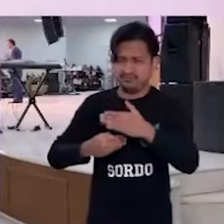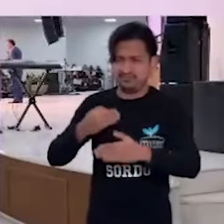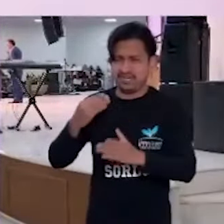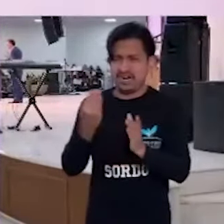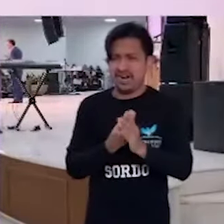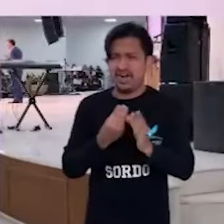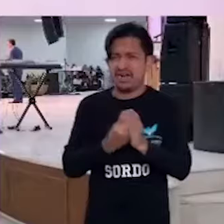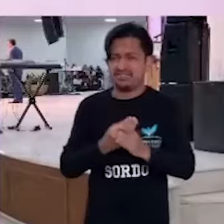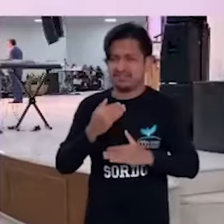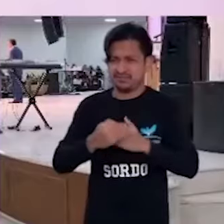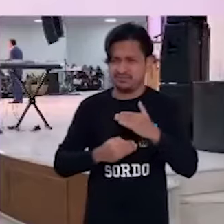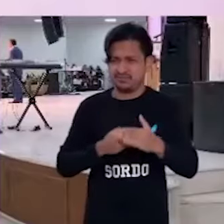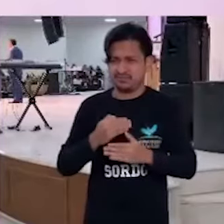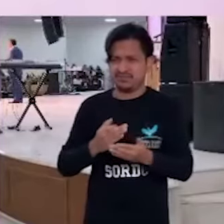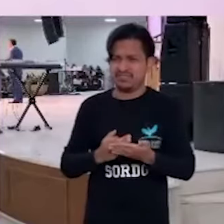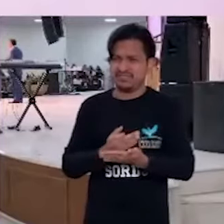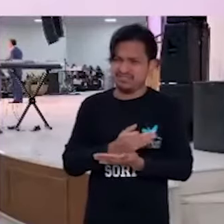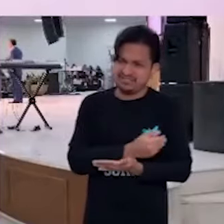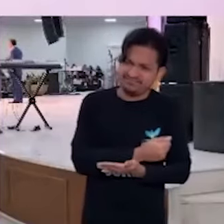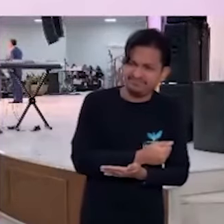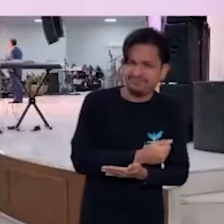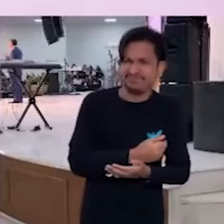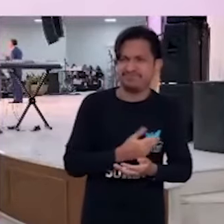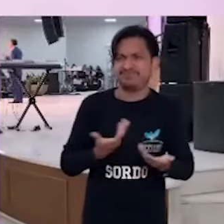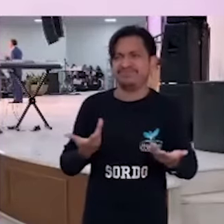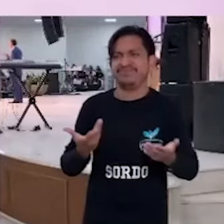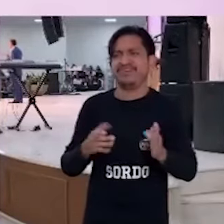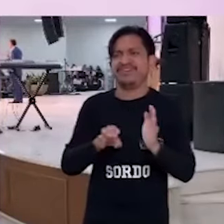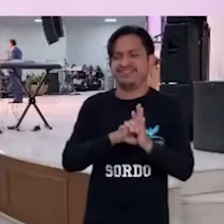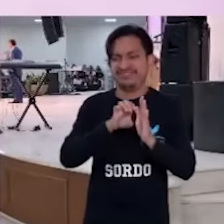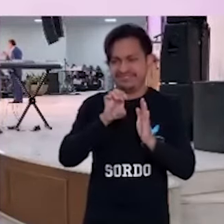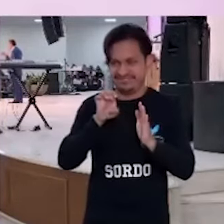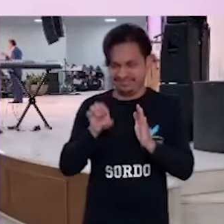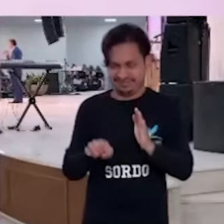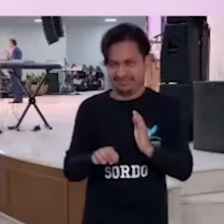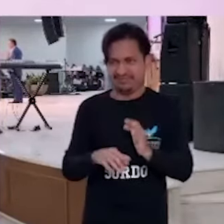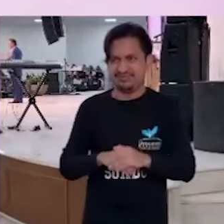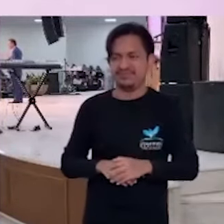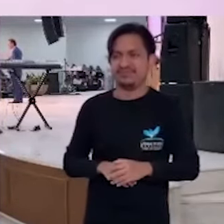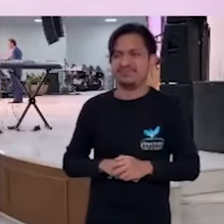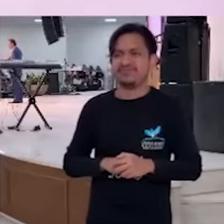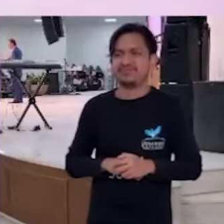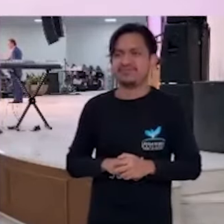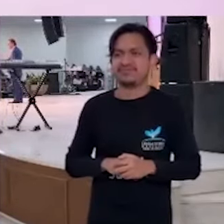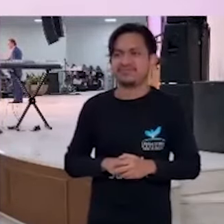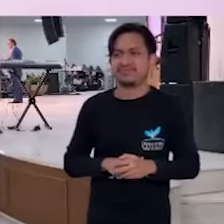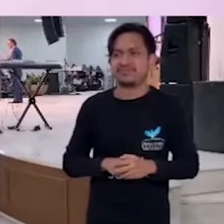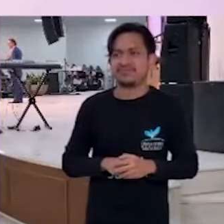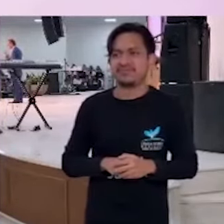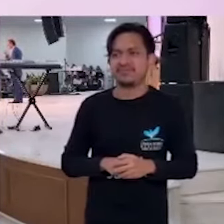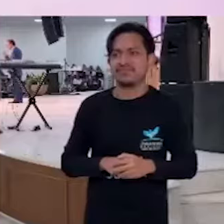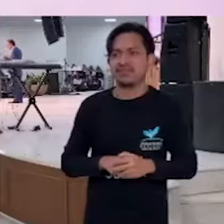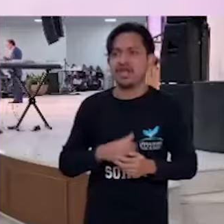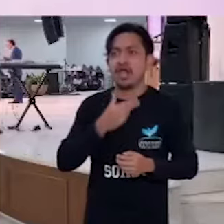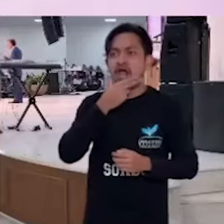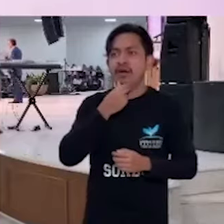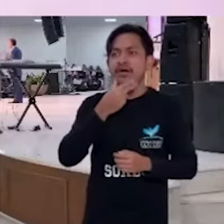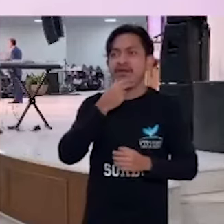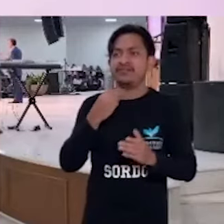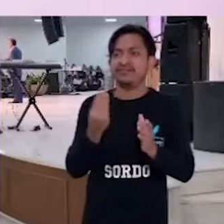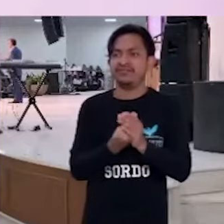en privado. Por ejemplo, bueno, decía atender a mujeres en privado, salir